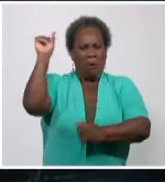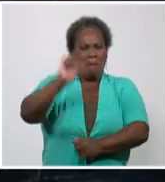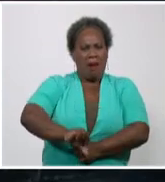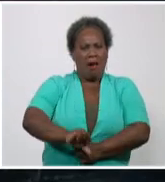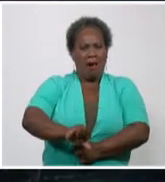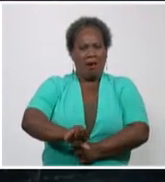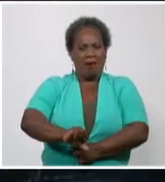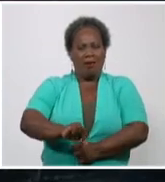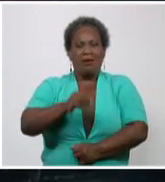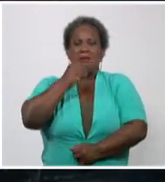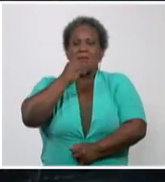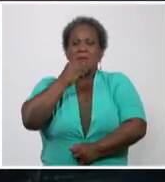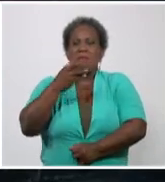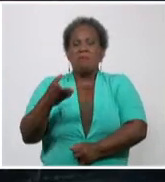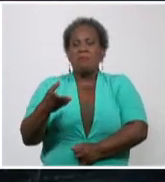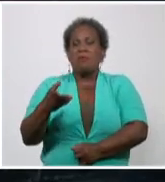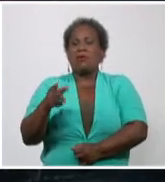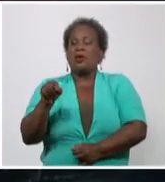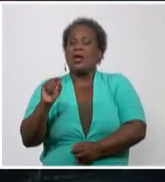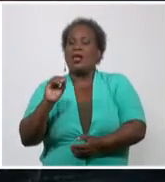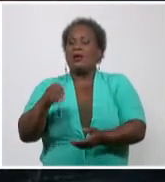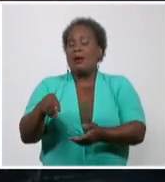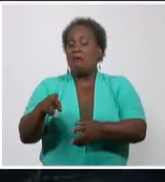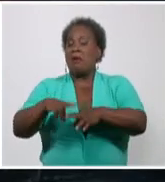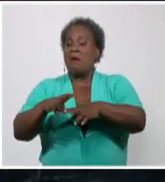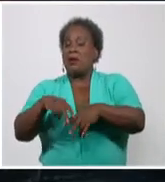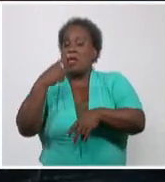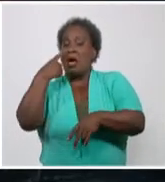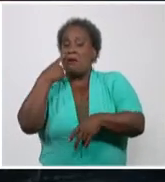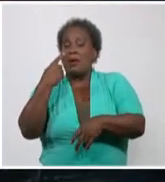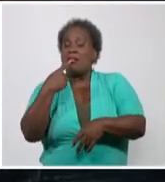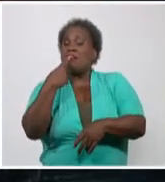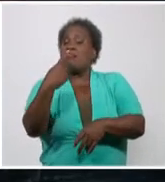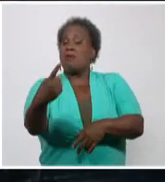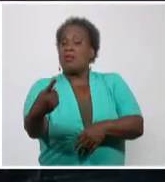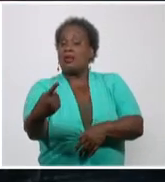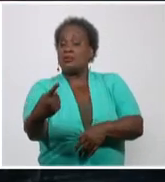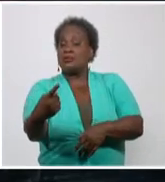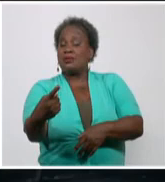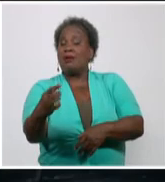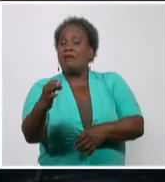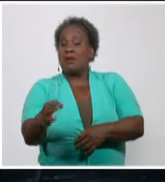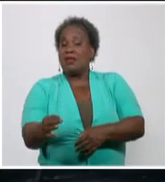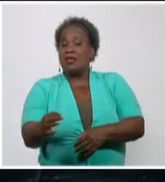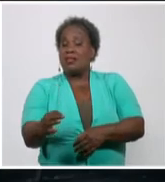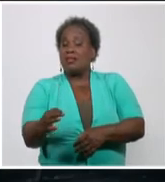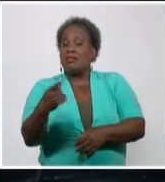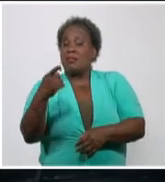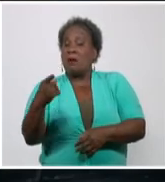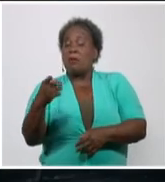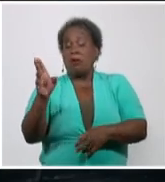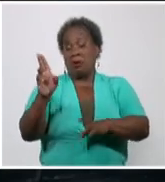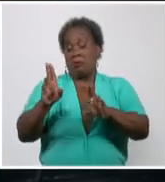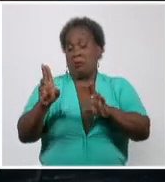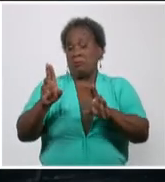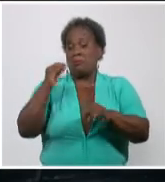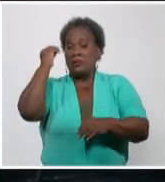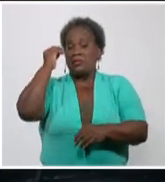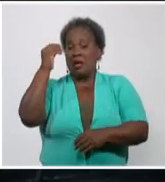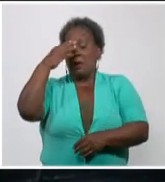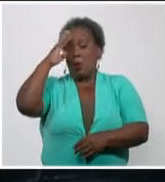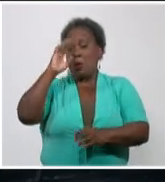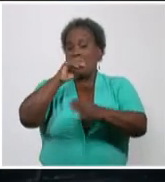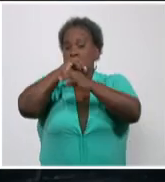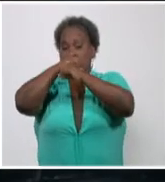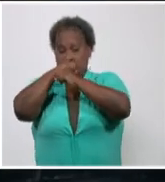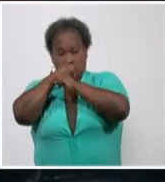Desde ponerle un cebo a La Habana para ver si delataba a los suyos, siguiendo esa falsa tesis de parcialidad cubana con los guerrilleros por